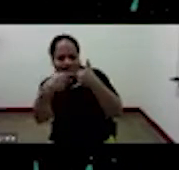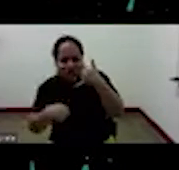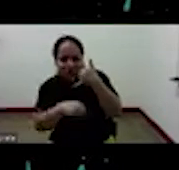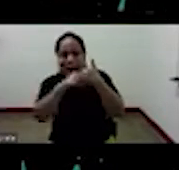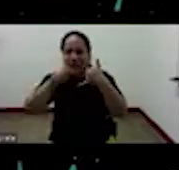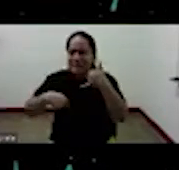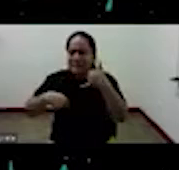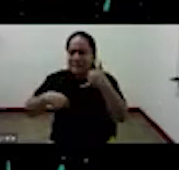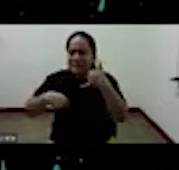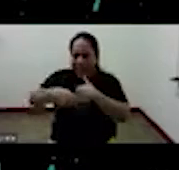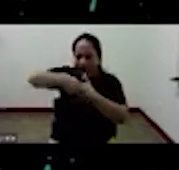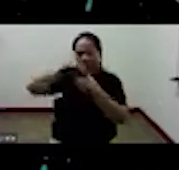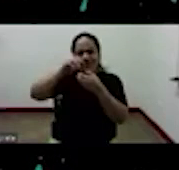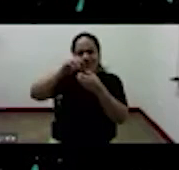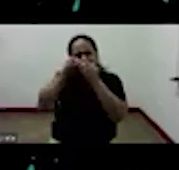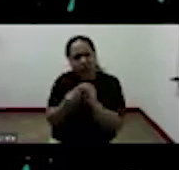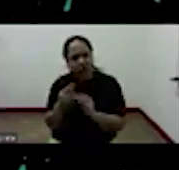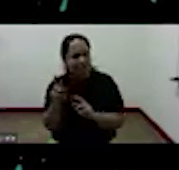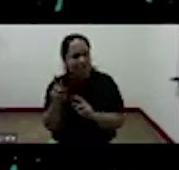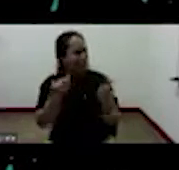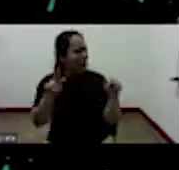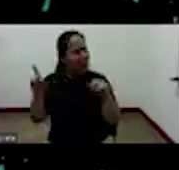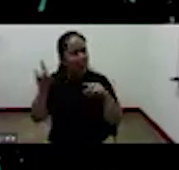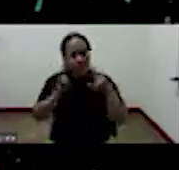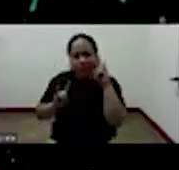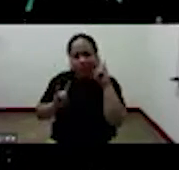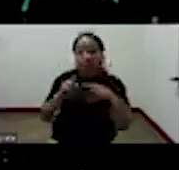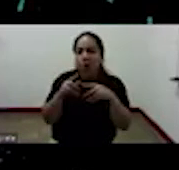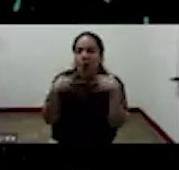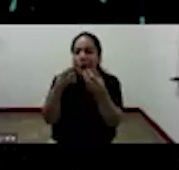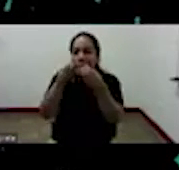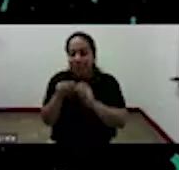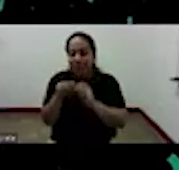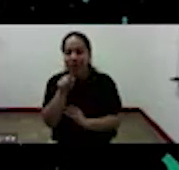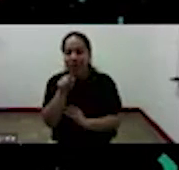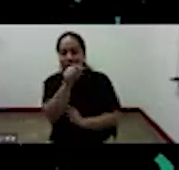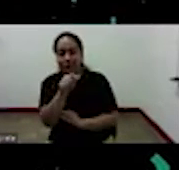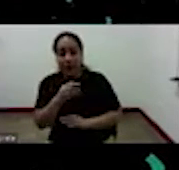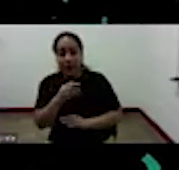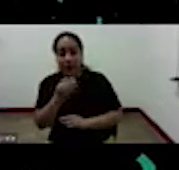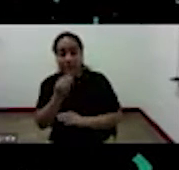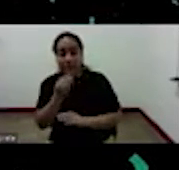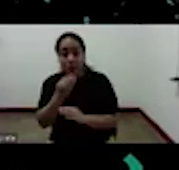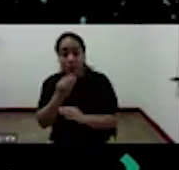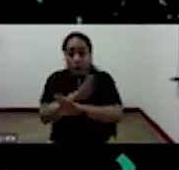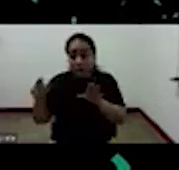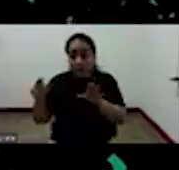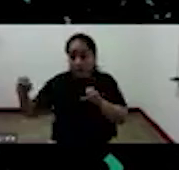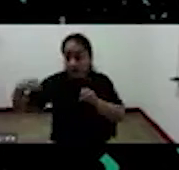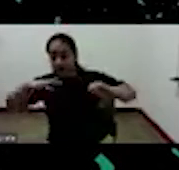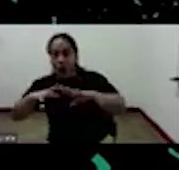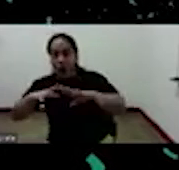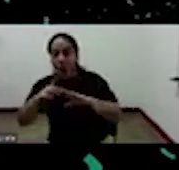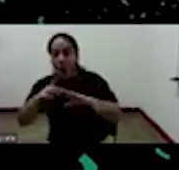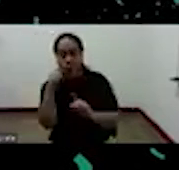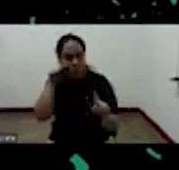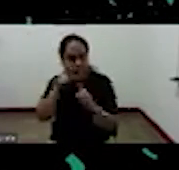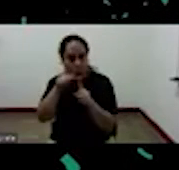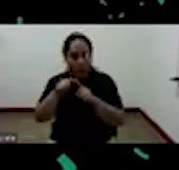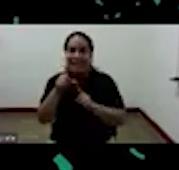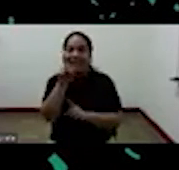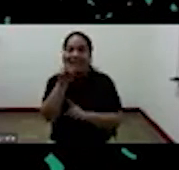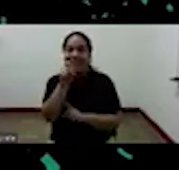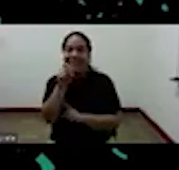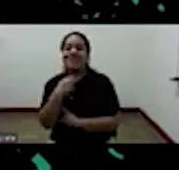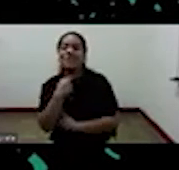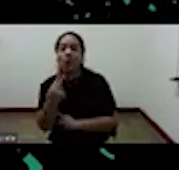a través de una instalación no multicanal, sino plurifocal. O sea, 6 voces completamente